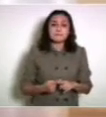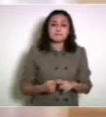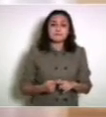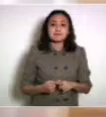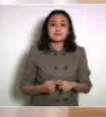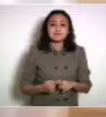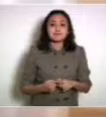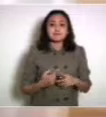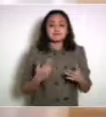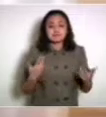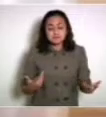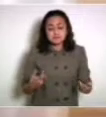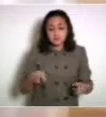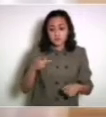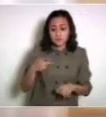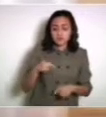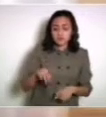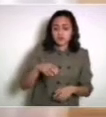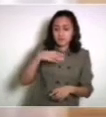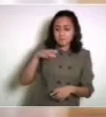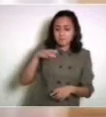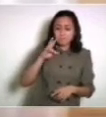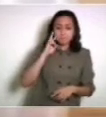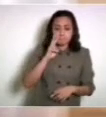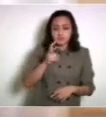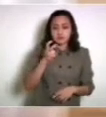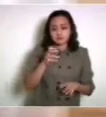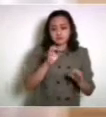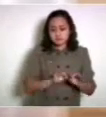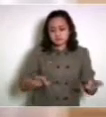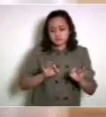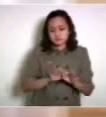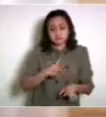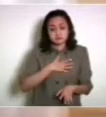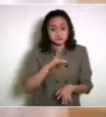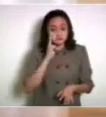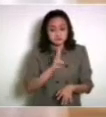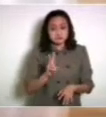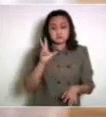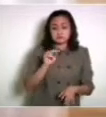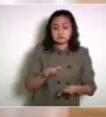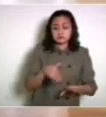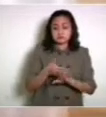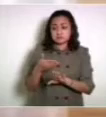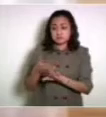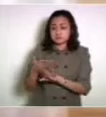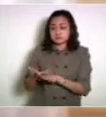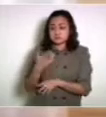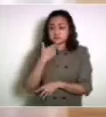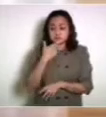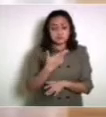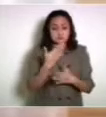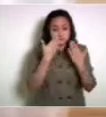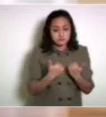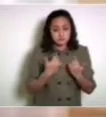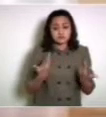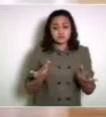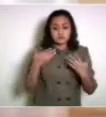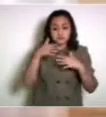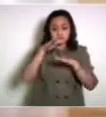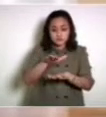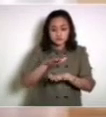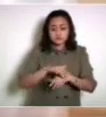que en la campaña se ven. Yo no veo repercutiendo resultados